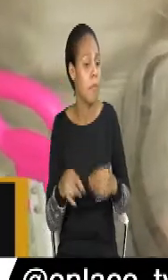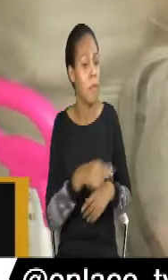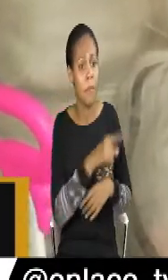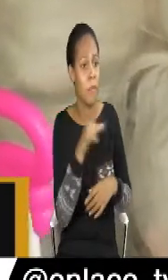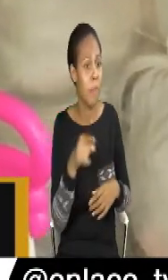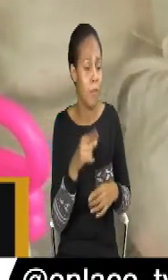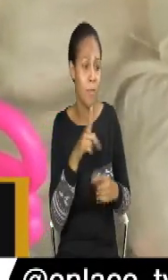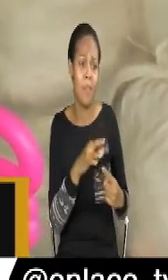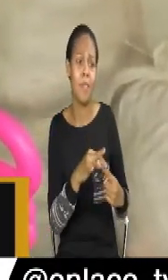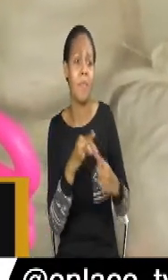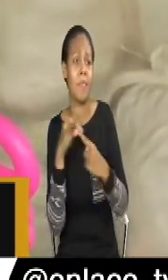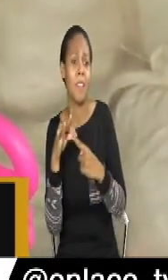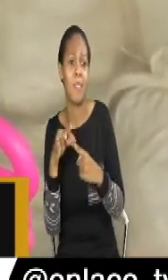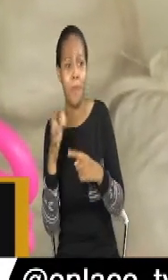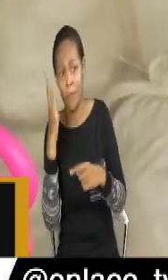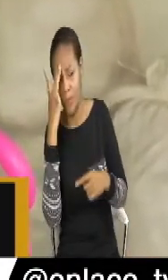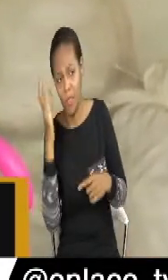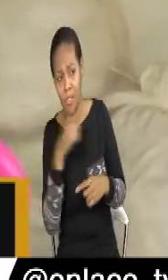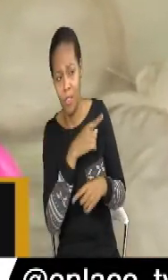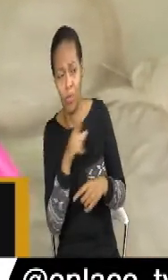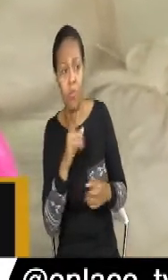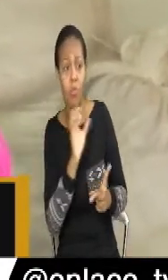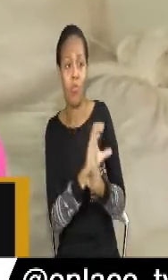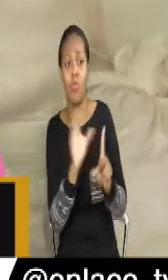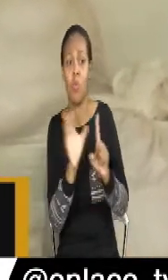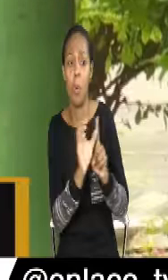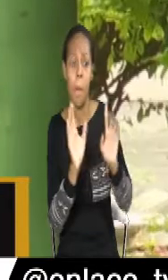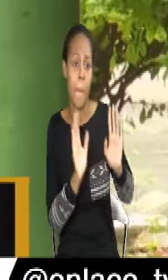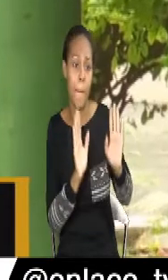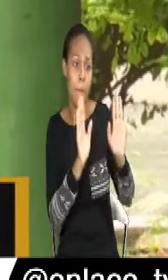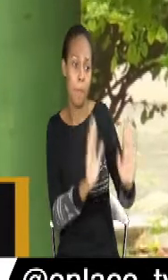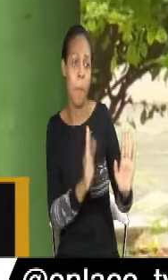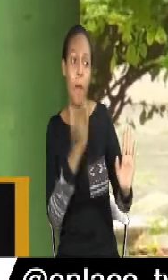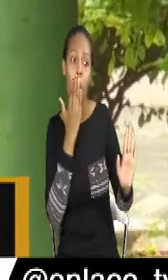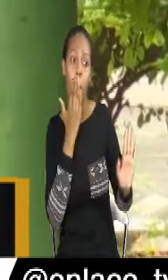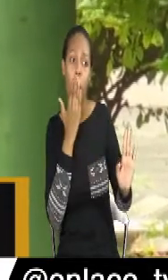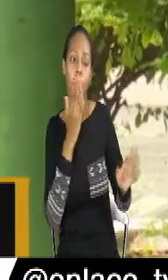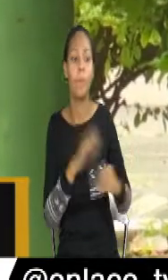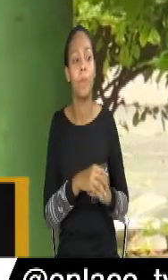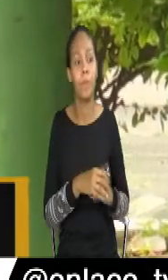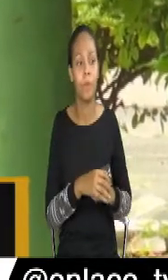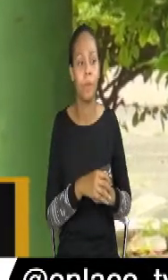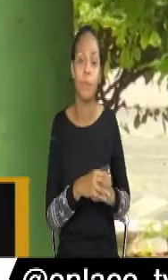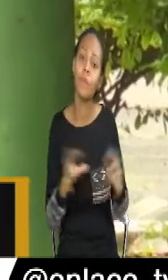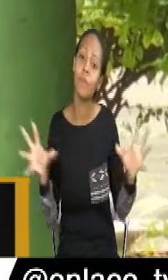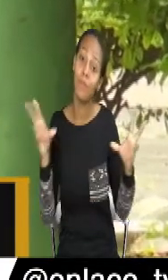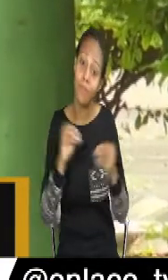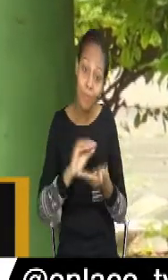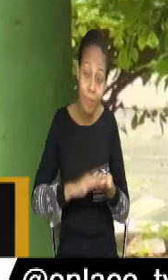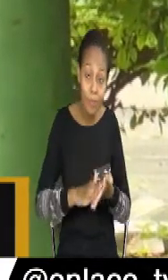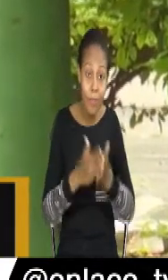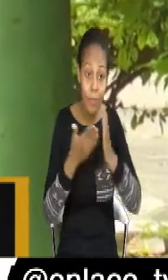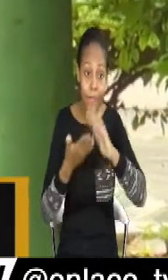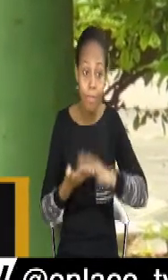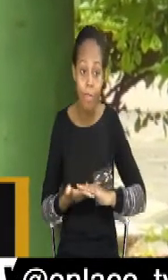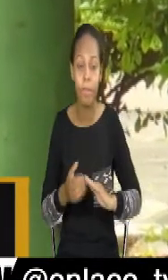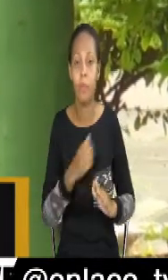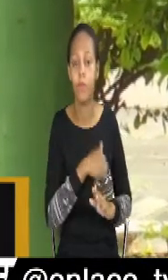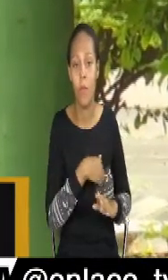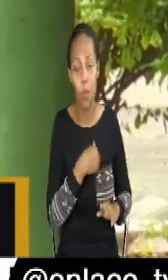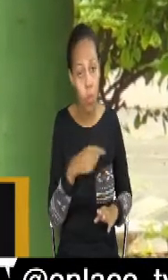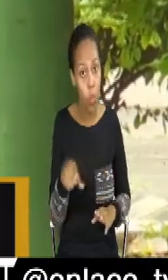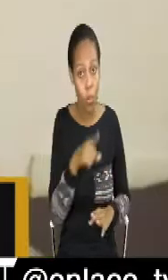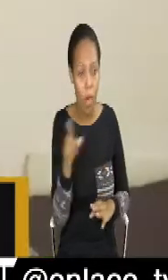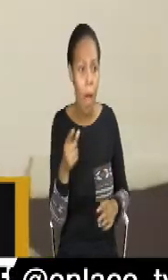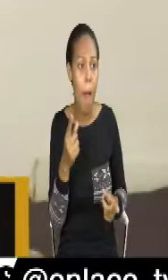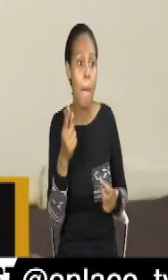especial por parte del Ministerio del Interior en sus comunidades indígenas. Entonces el llamado a la comunidad es para que no le demos este tipo de recursos a ellos, porque si no